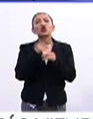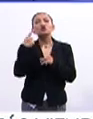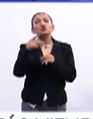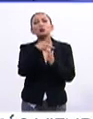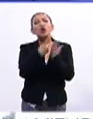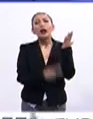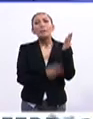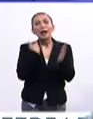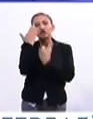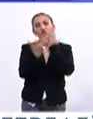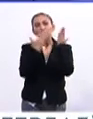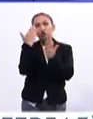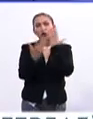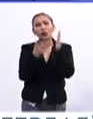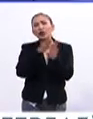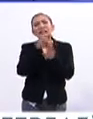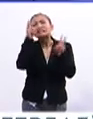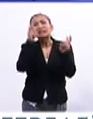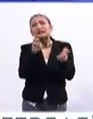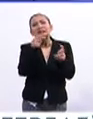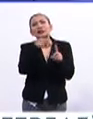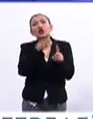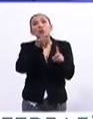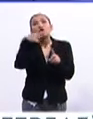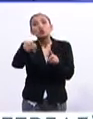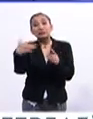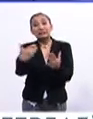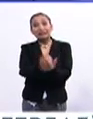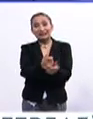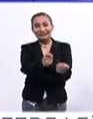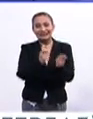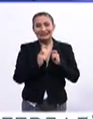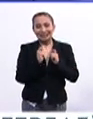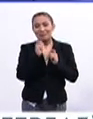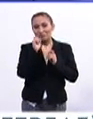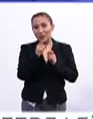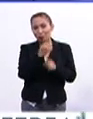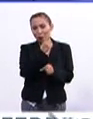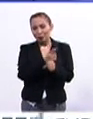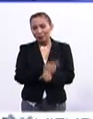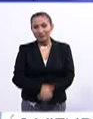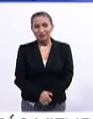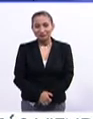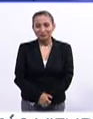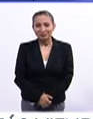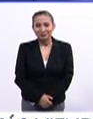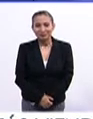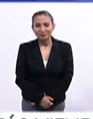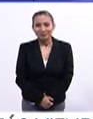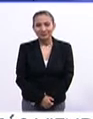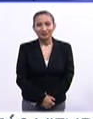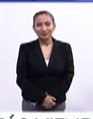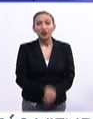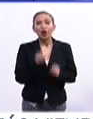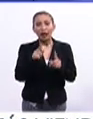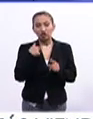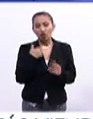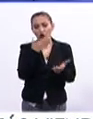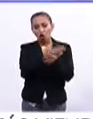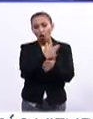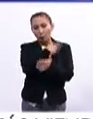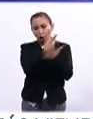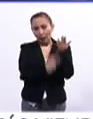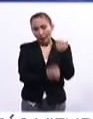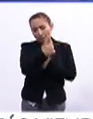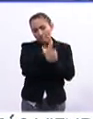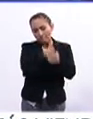tu programa de movilidad. ¿De qué se trata y cómo lograste tener acceso a esta oportunidad? Ok, participé en el